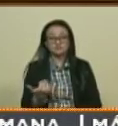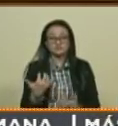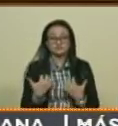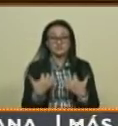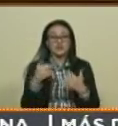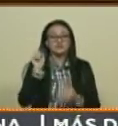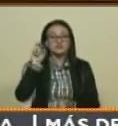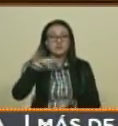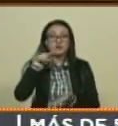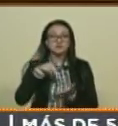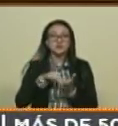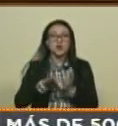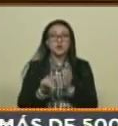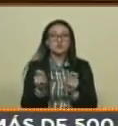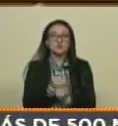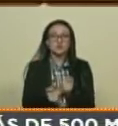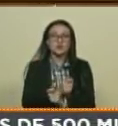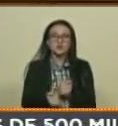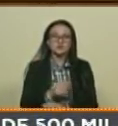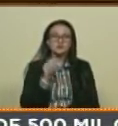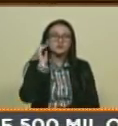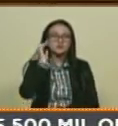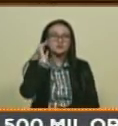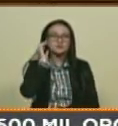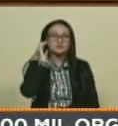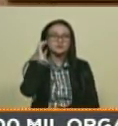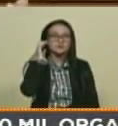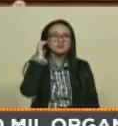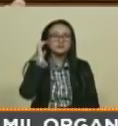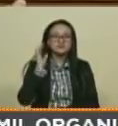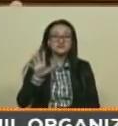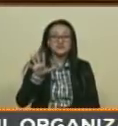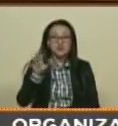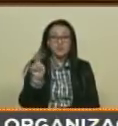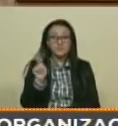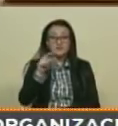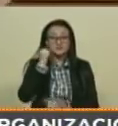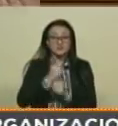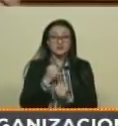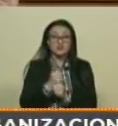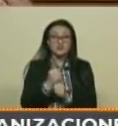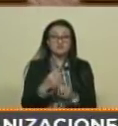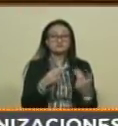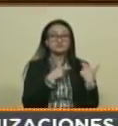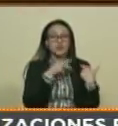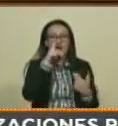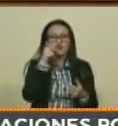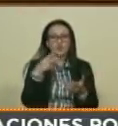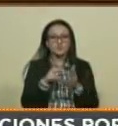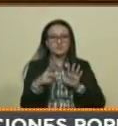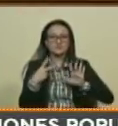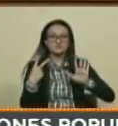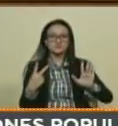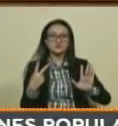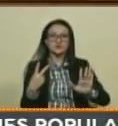Nacional Constituyente, en estos 5 meses de gestión correspondiente al año